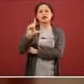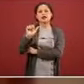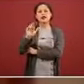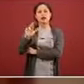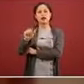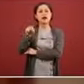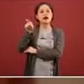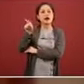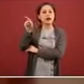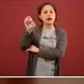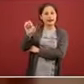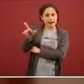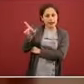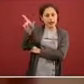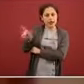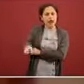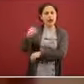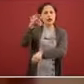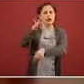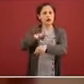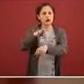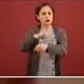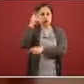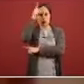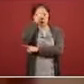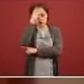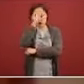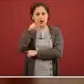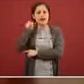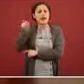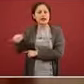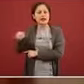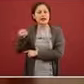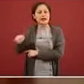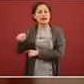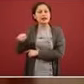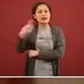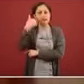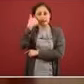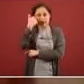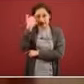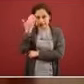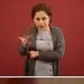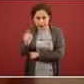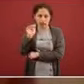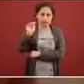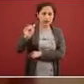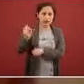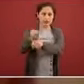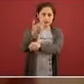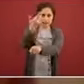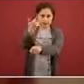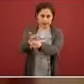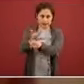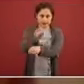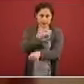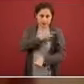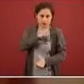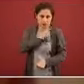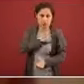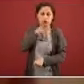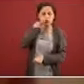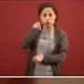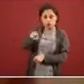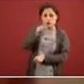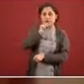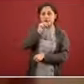psicoanalista que está interesado en que conozca el secretario de Salud y usted su programa,